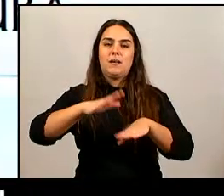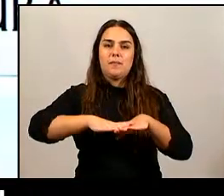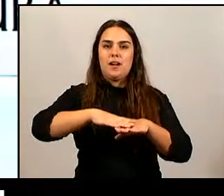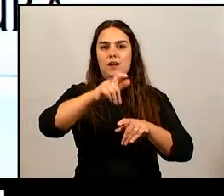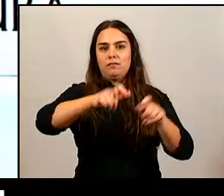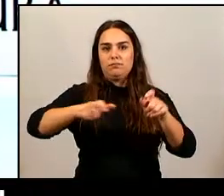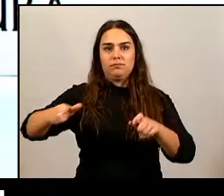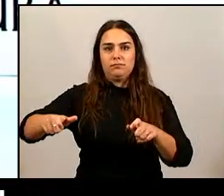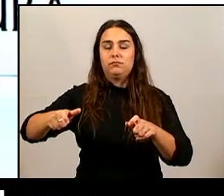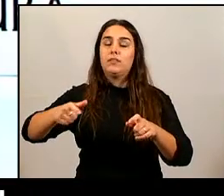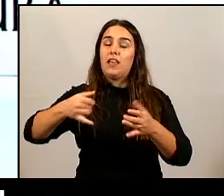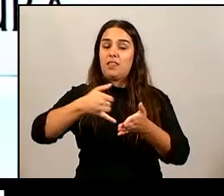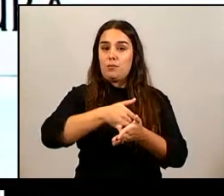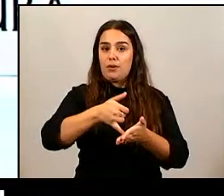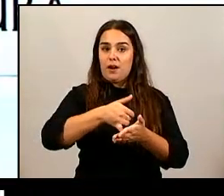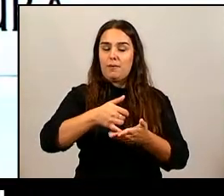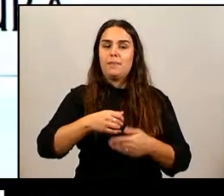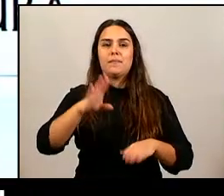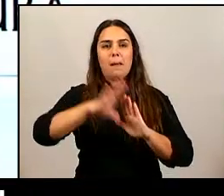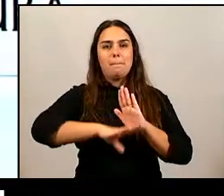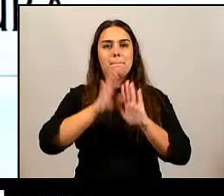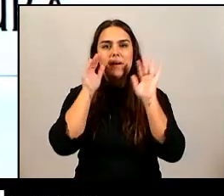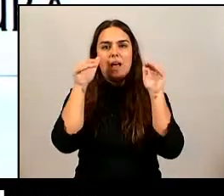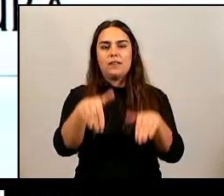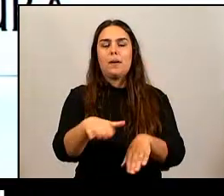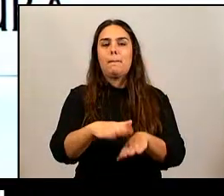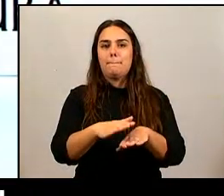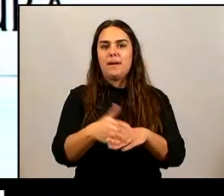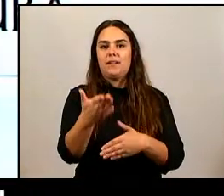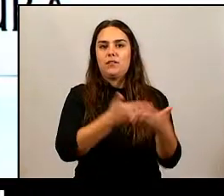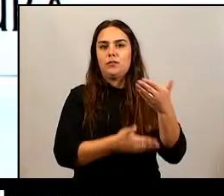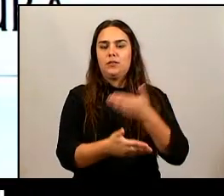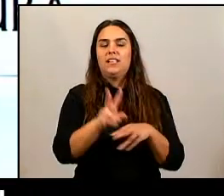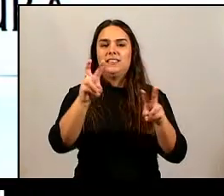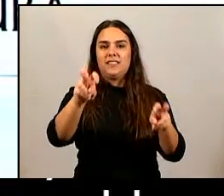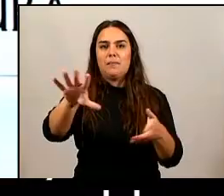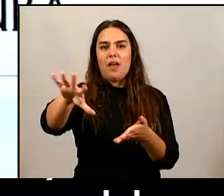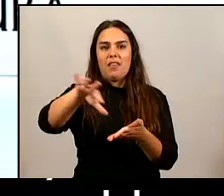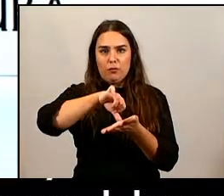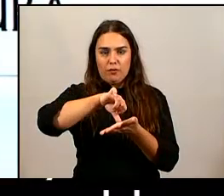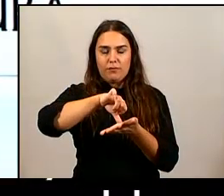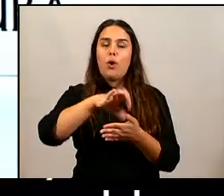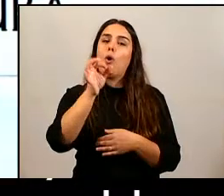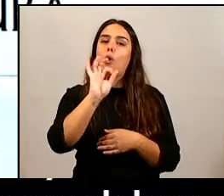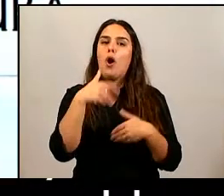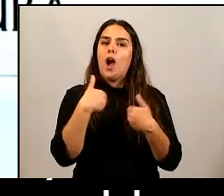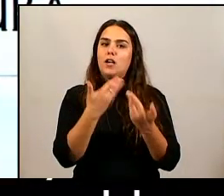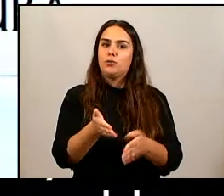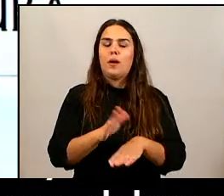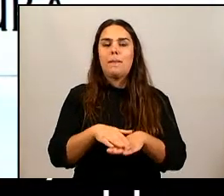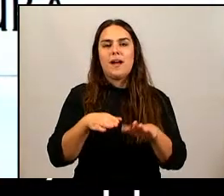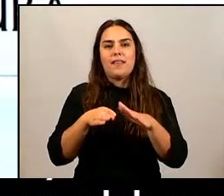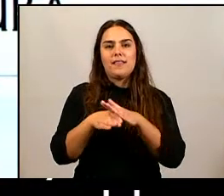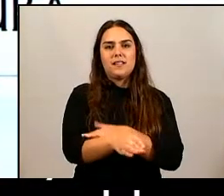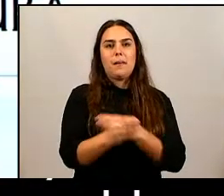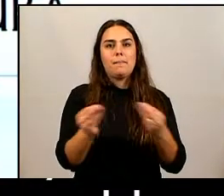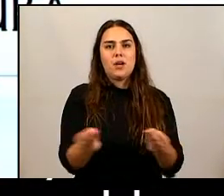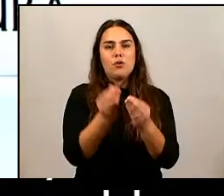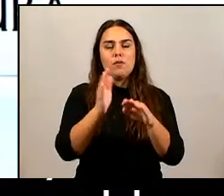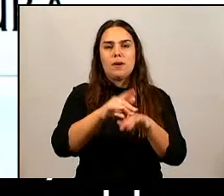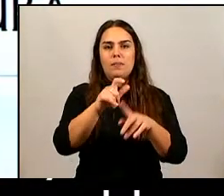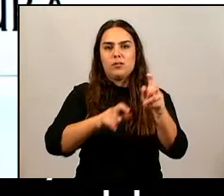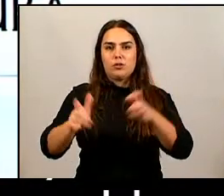especialmente vulnerable, el plan dirigido a contribuir al reto demográfico o las ayudas para mejorar la accesibilidad para personas